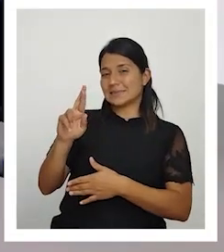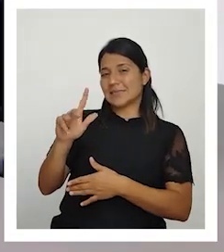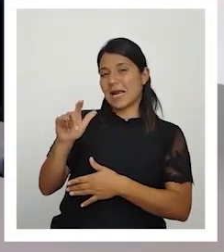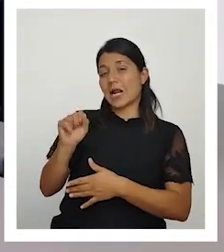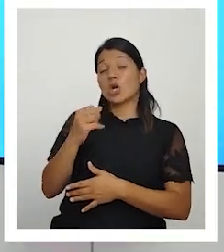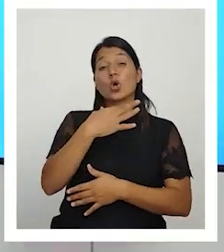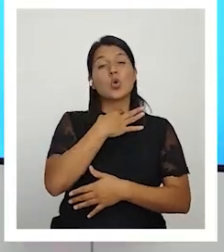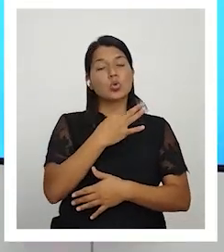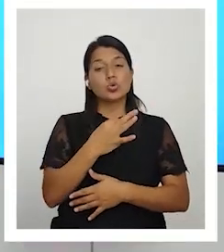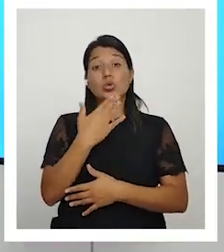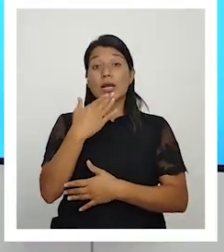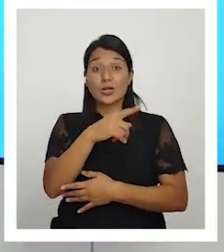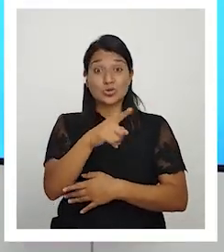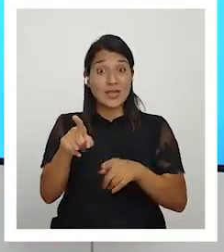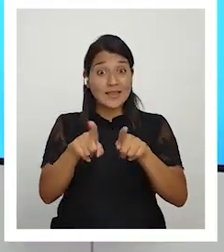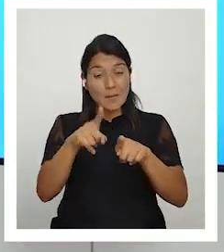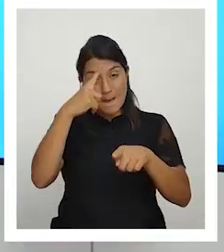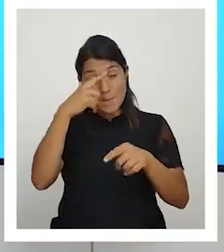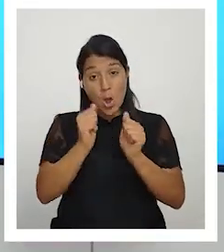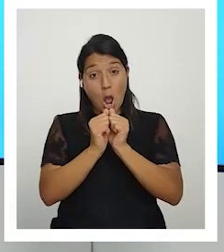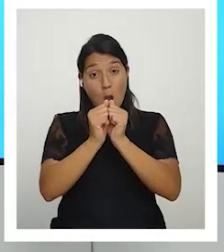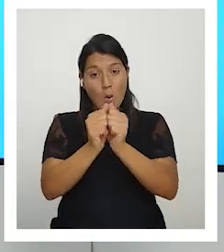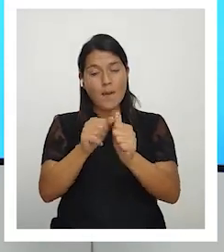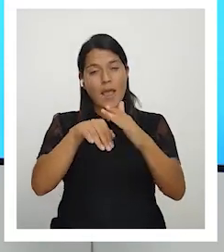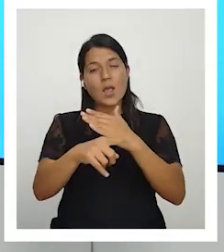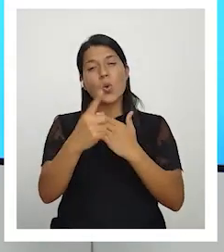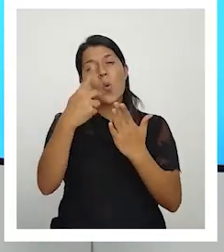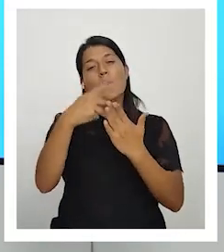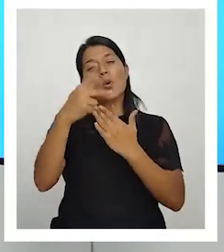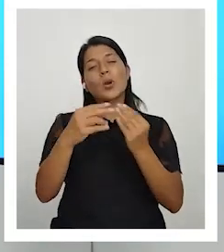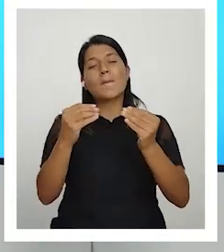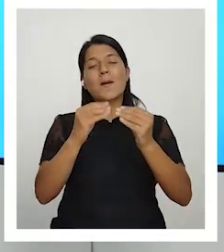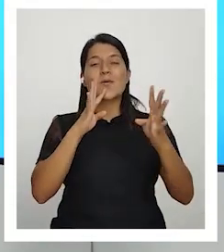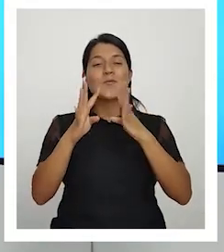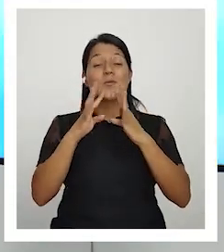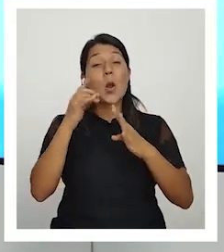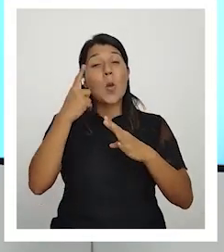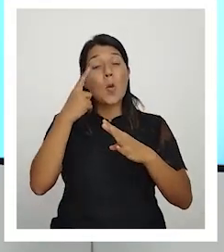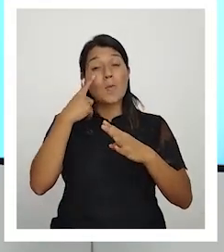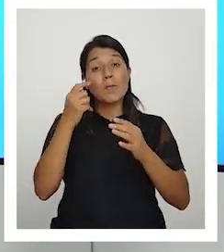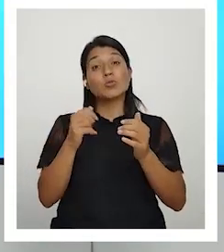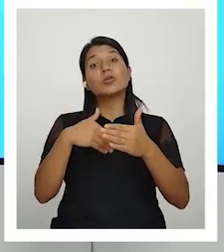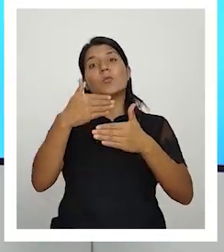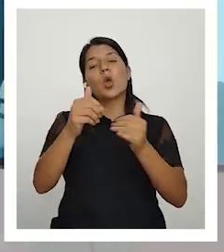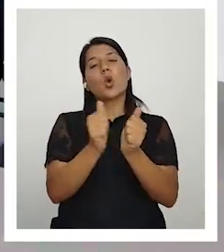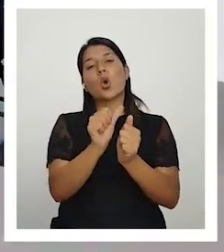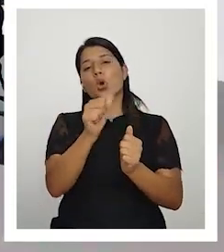Y gracias a ustedes también por acompañarnos en una edición más de Conversamos. Nos vemos pronto con un nuevo tema.